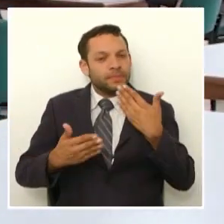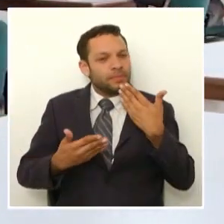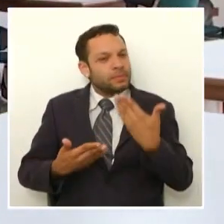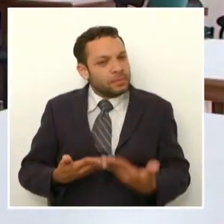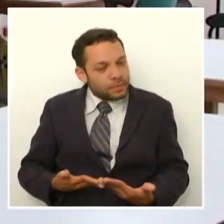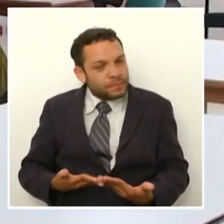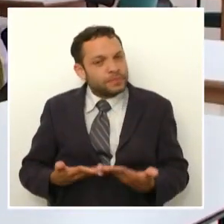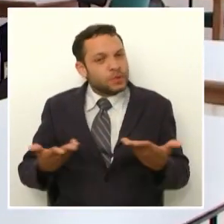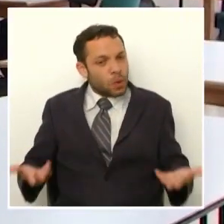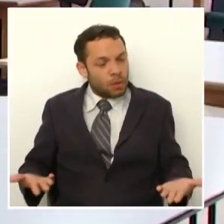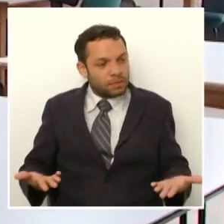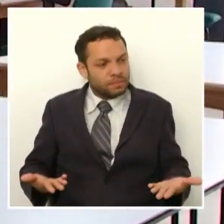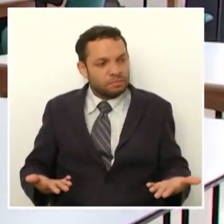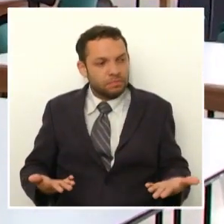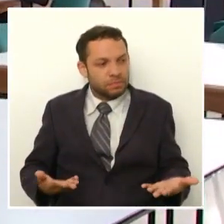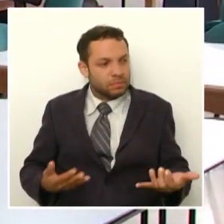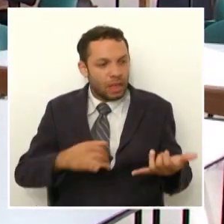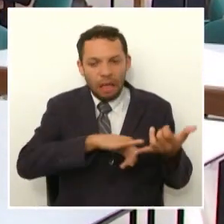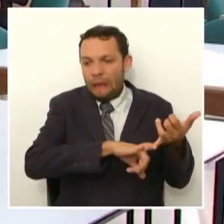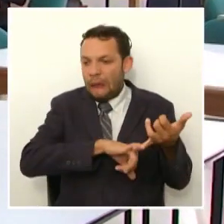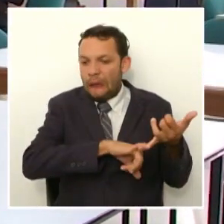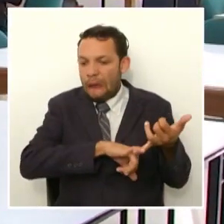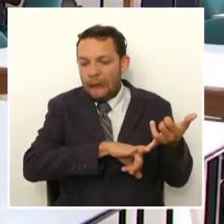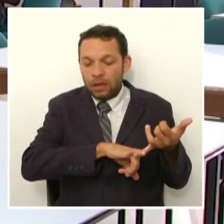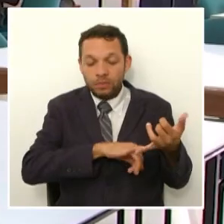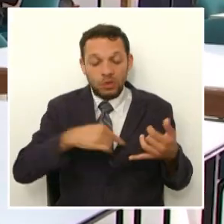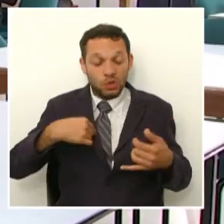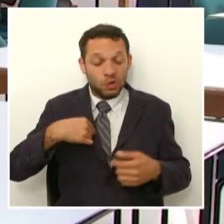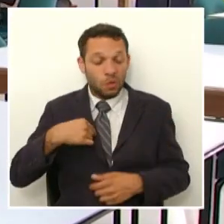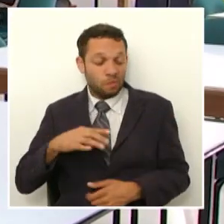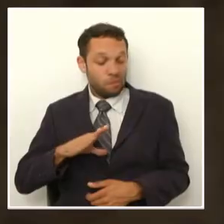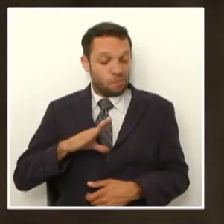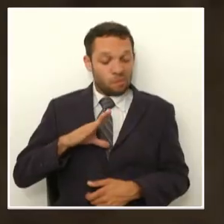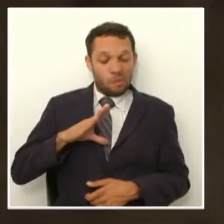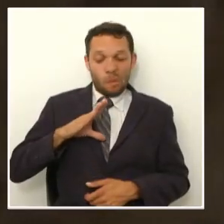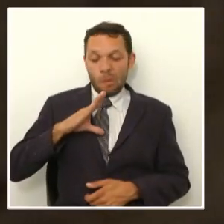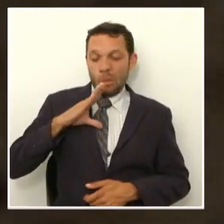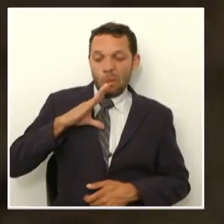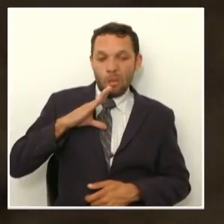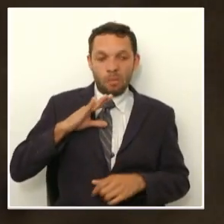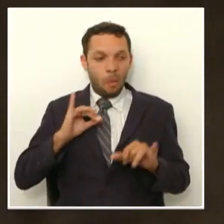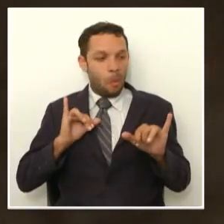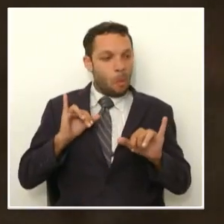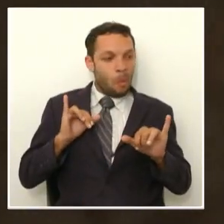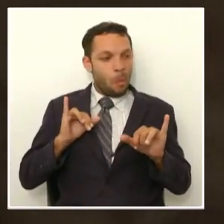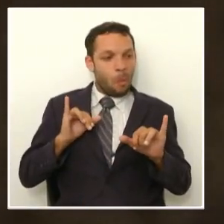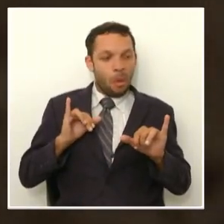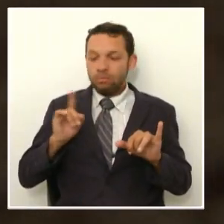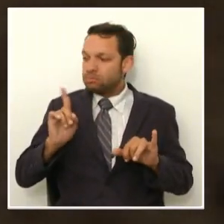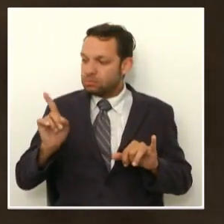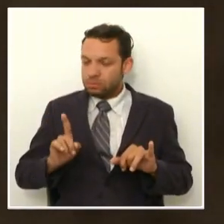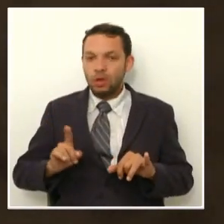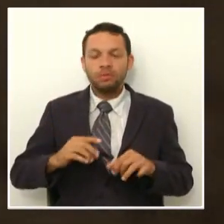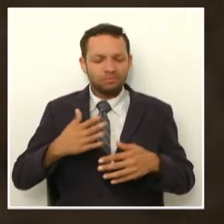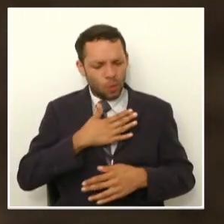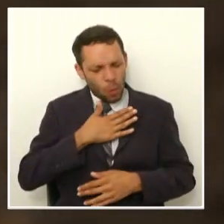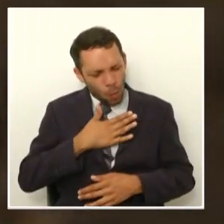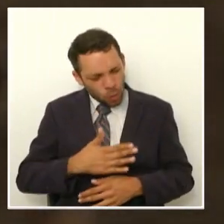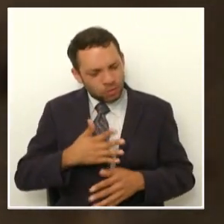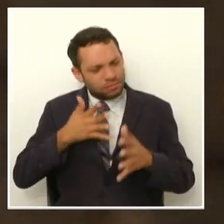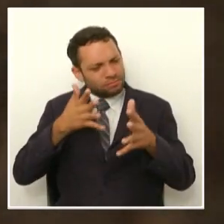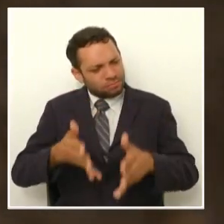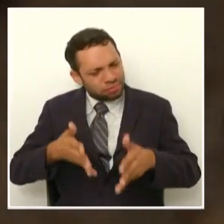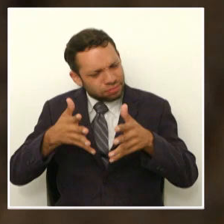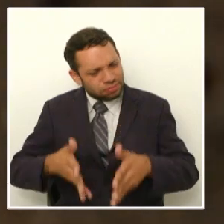al desprendimiento, a la falta de ego, a la compasión, porque ellos sí nos enseñaron la práctica